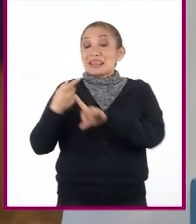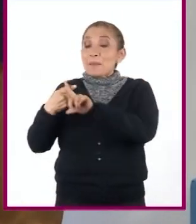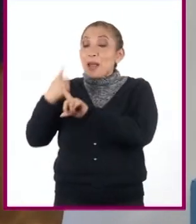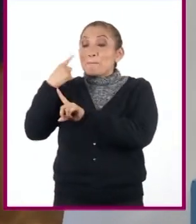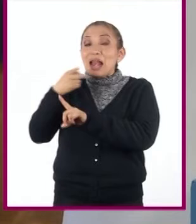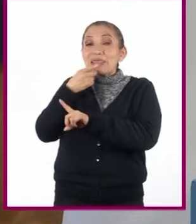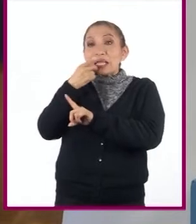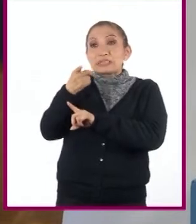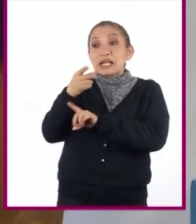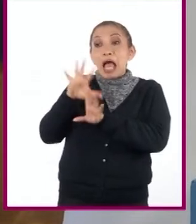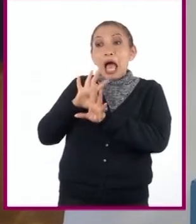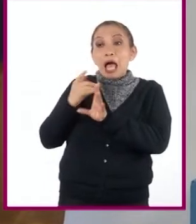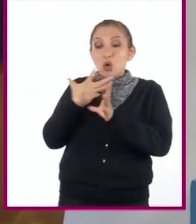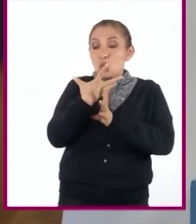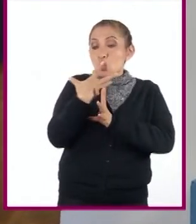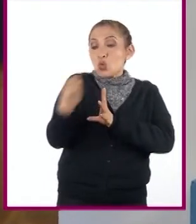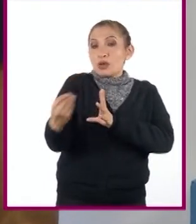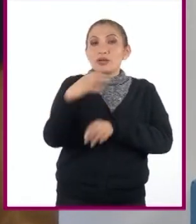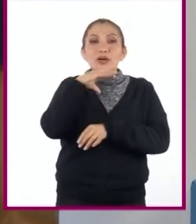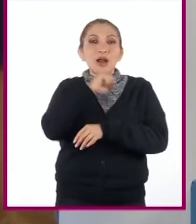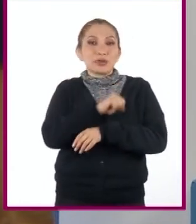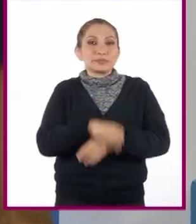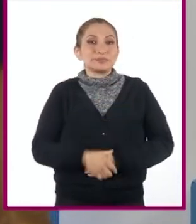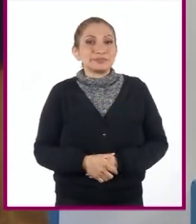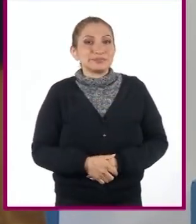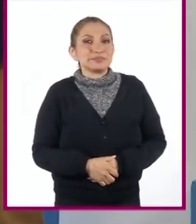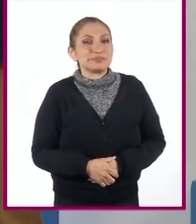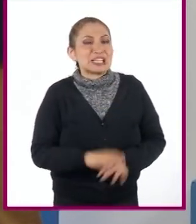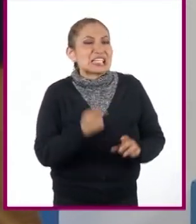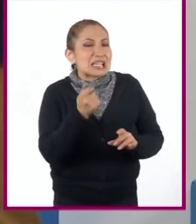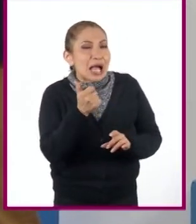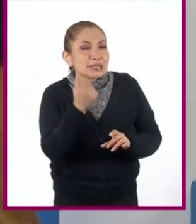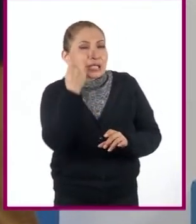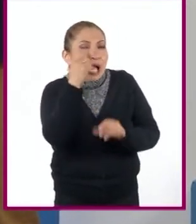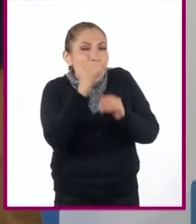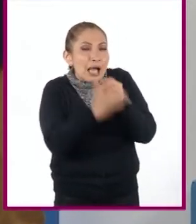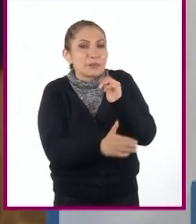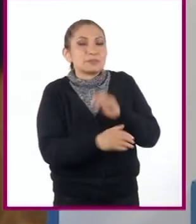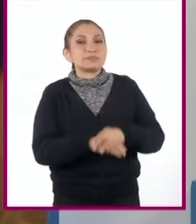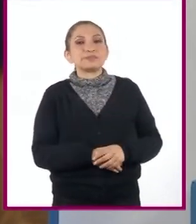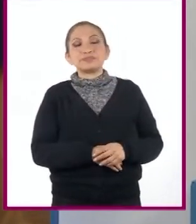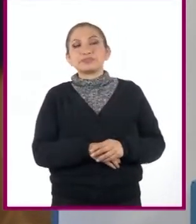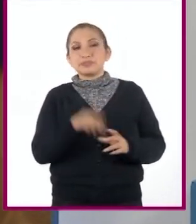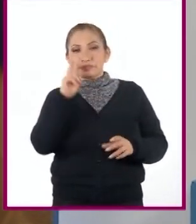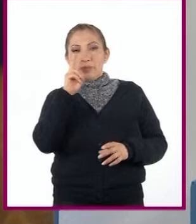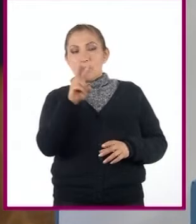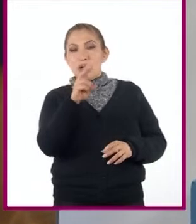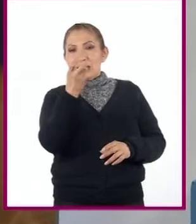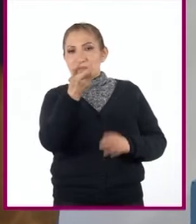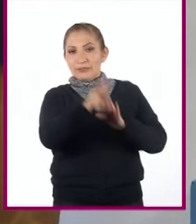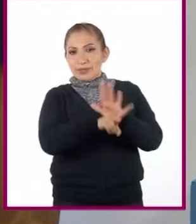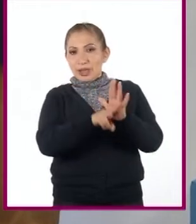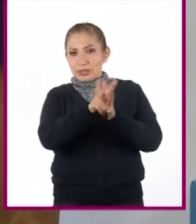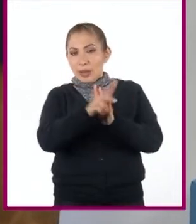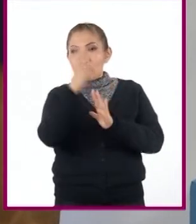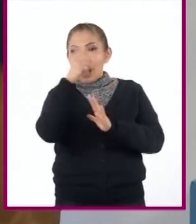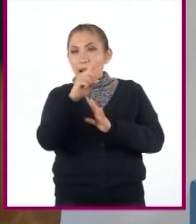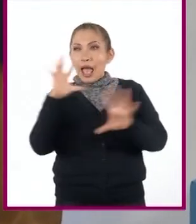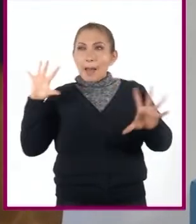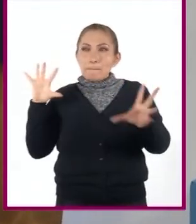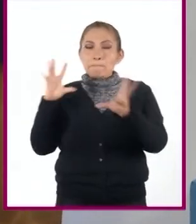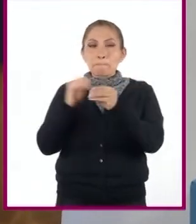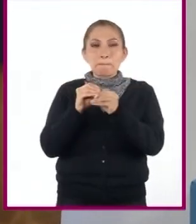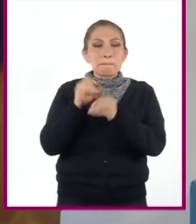temperatura para decir que hubo transferencia de calor. Ya casi para terminar, veamos el siguiente video para recapitular